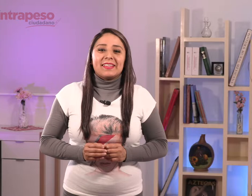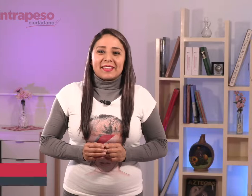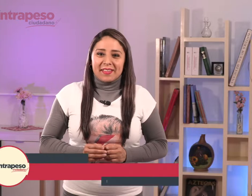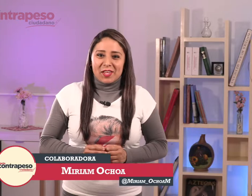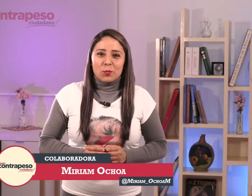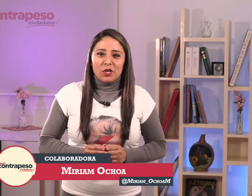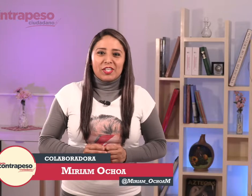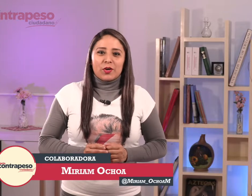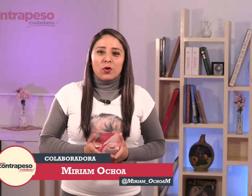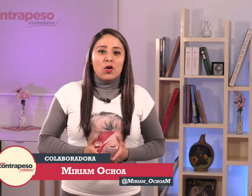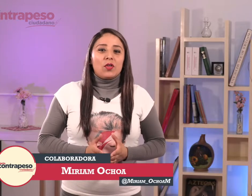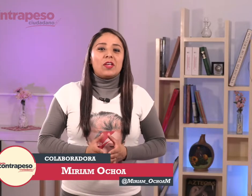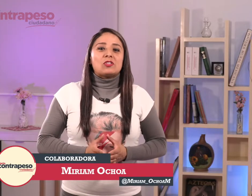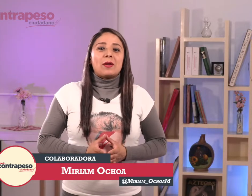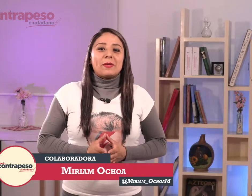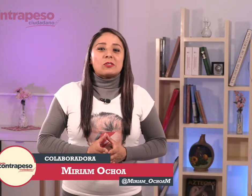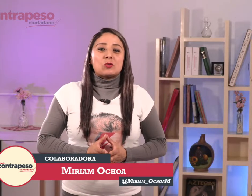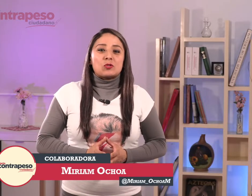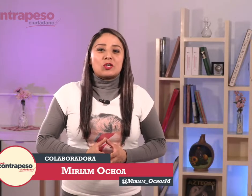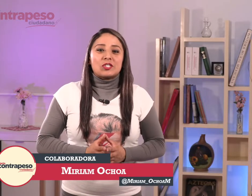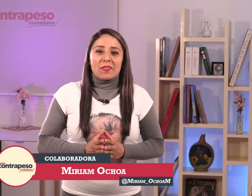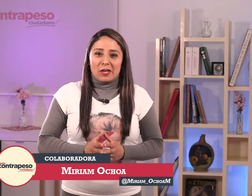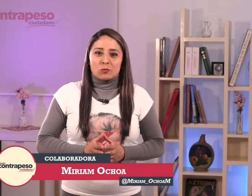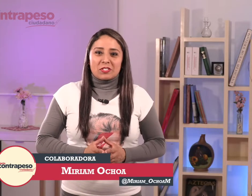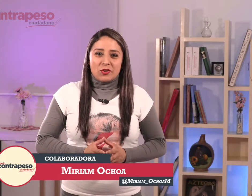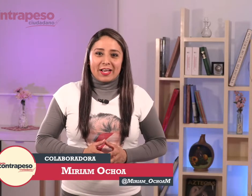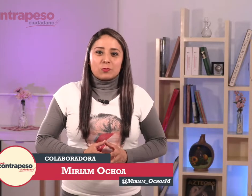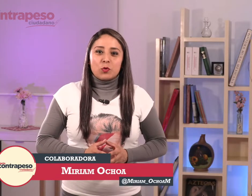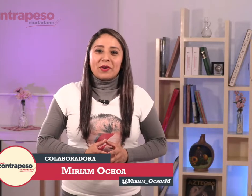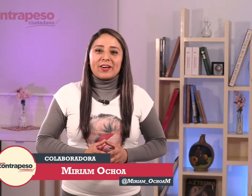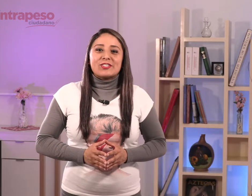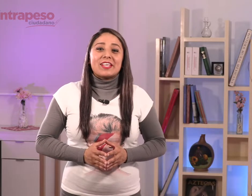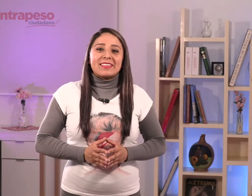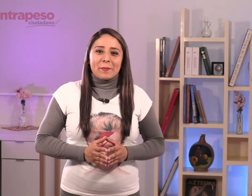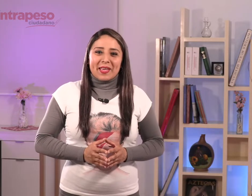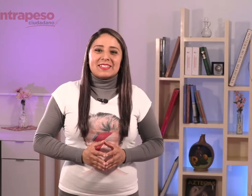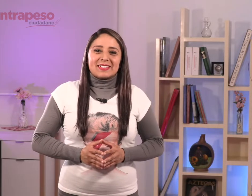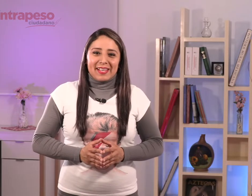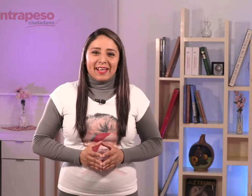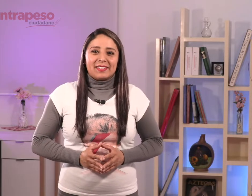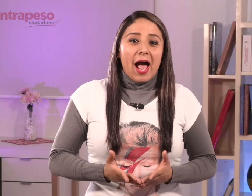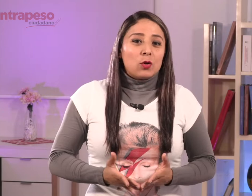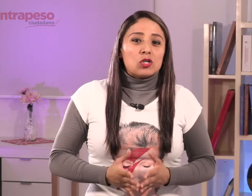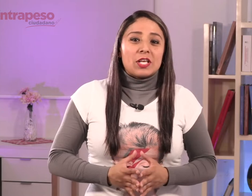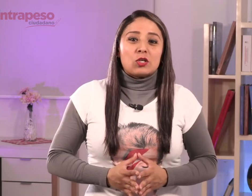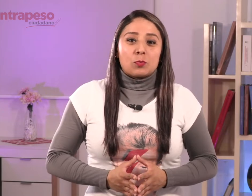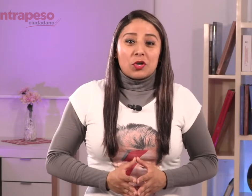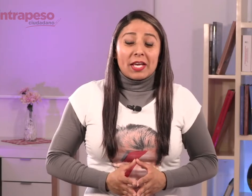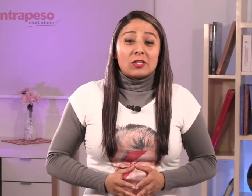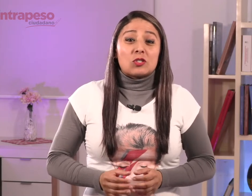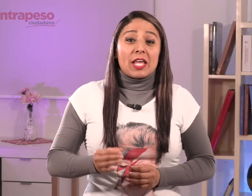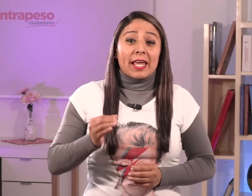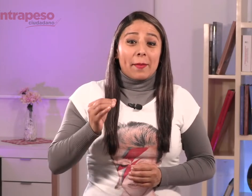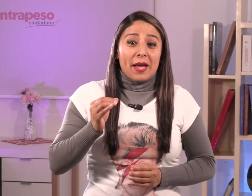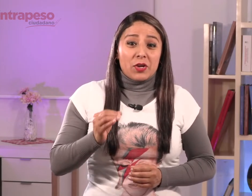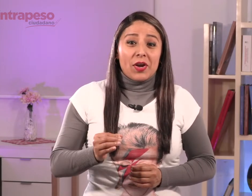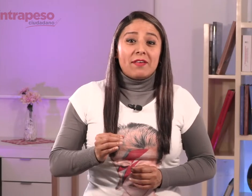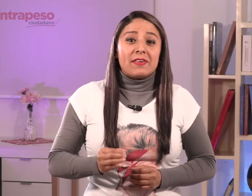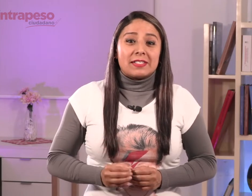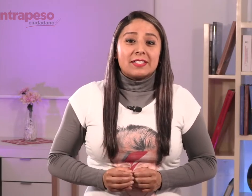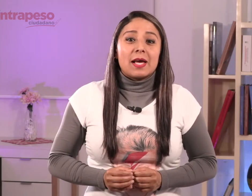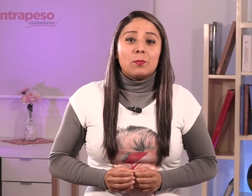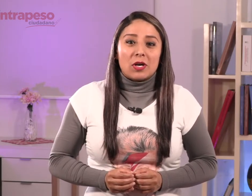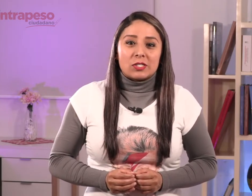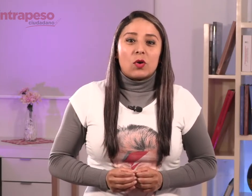Esto es El Tendedero Político, donde los trapitos sucios de los personajes públicos también se sacan. Algunos de los proyectos en que